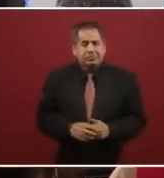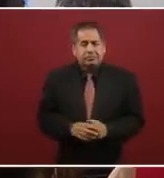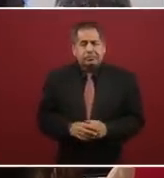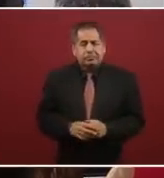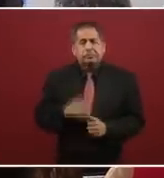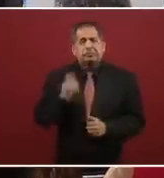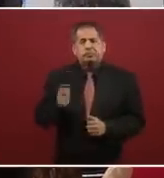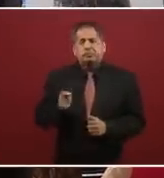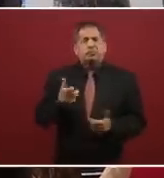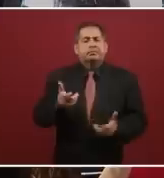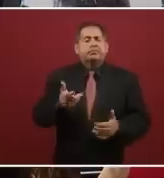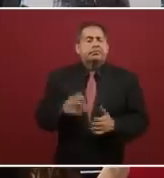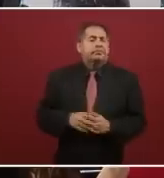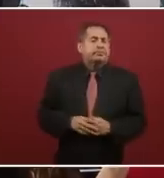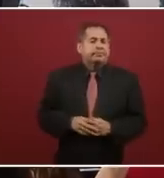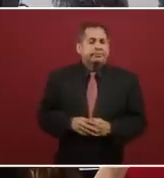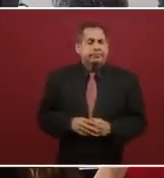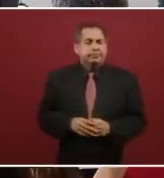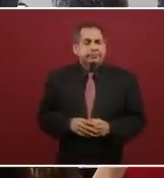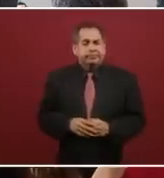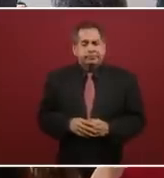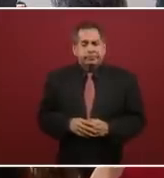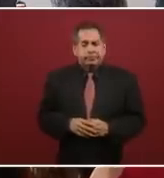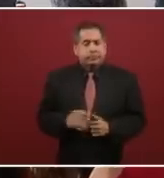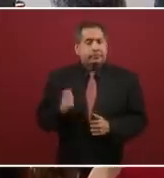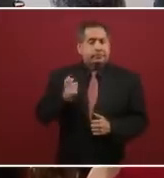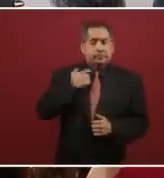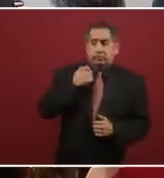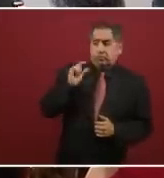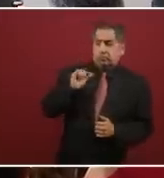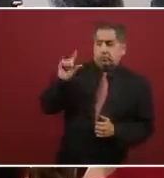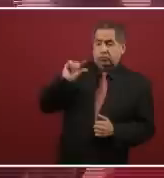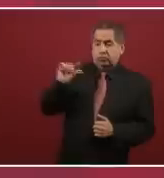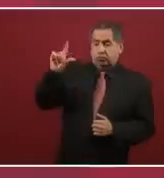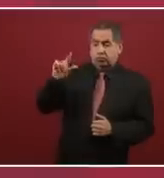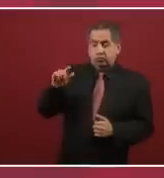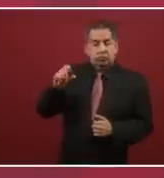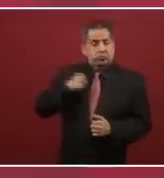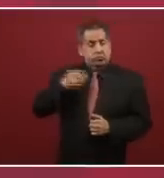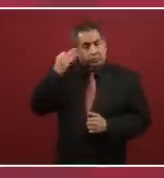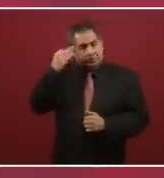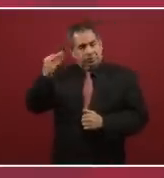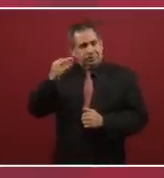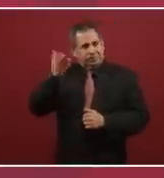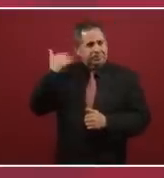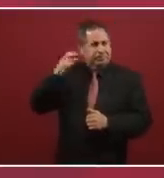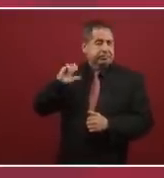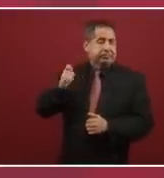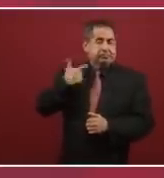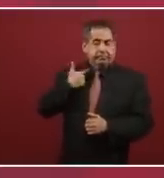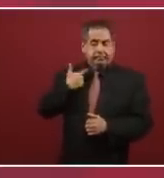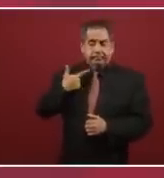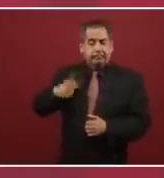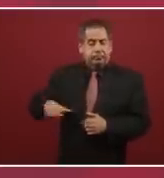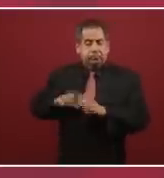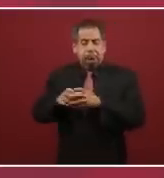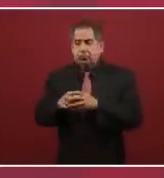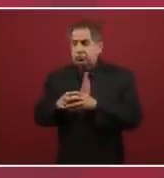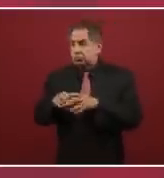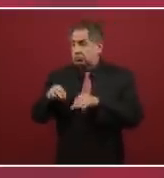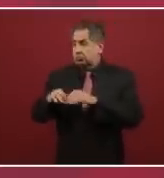¿Qué hicieron los funcionarios de todo el periodo neoliberal? Se fueron a